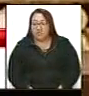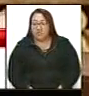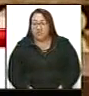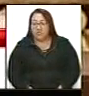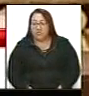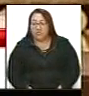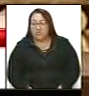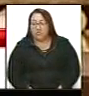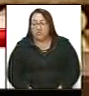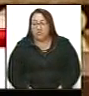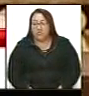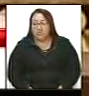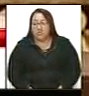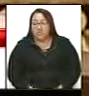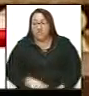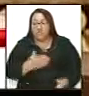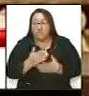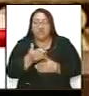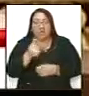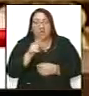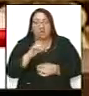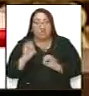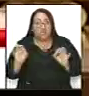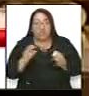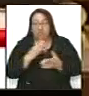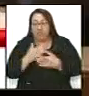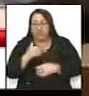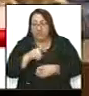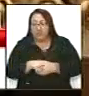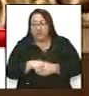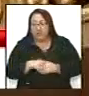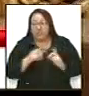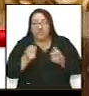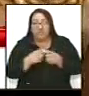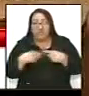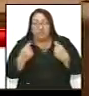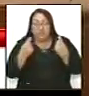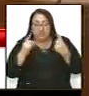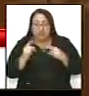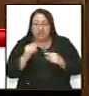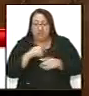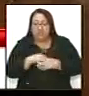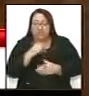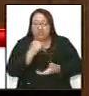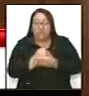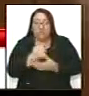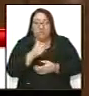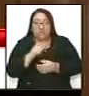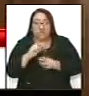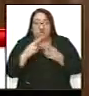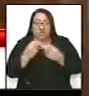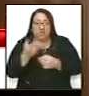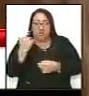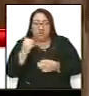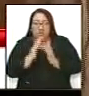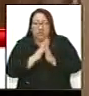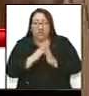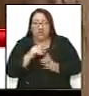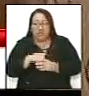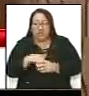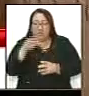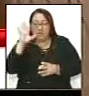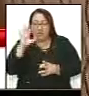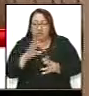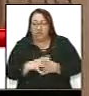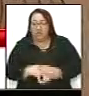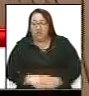acta, pasaremos al voto. Todos aquellos congresistas que estén de acuerdo a aprobar el acta de la sesión pasada, por favor, sírvanse levantar